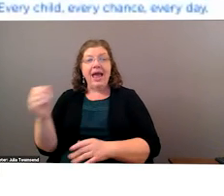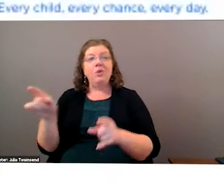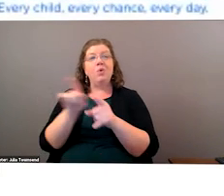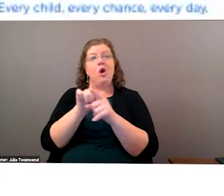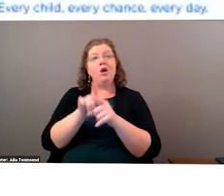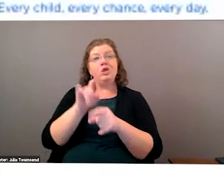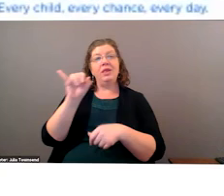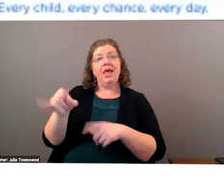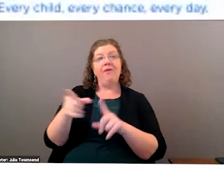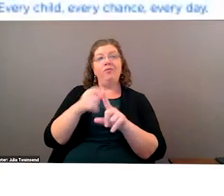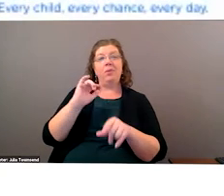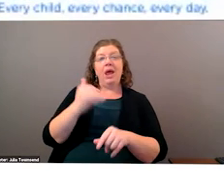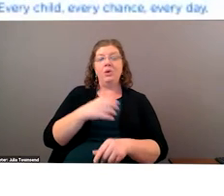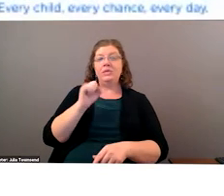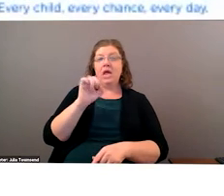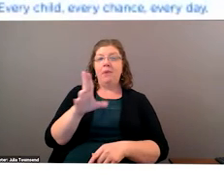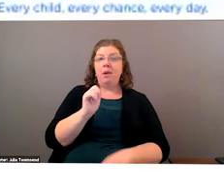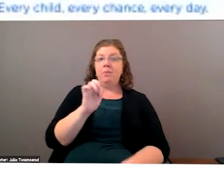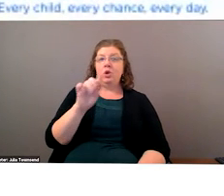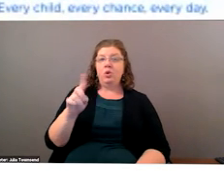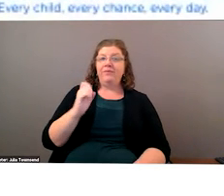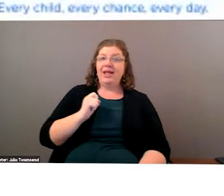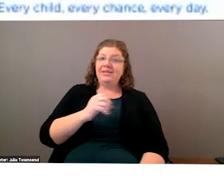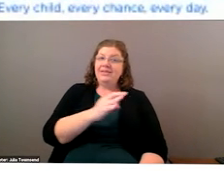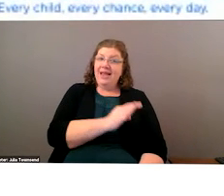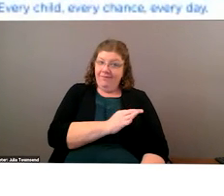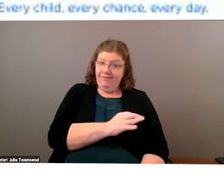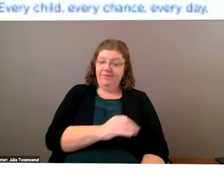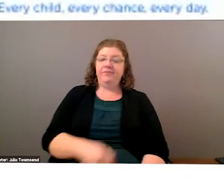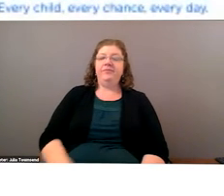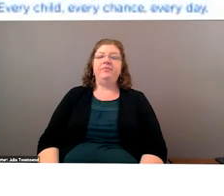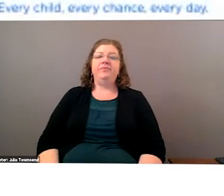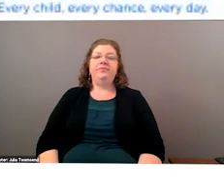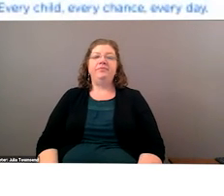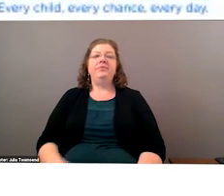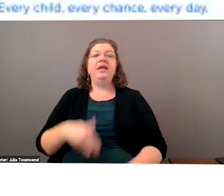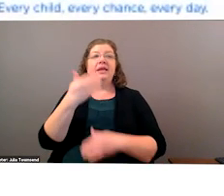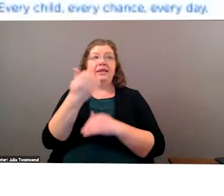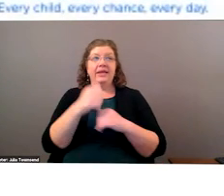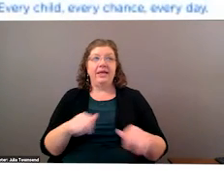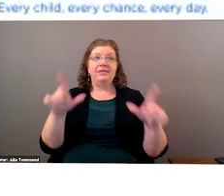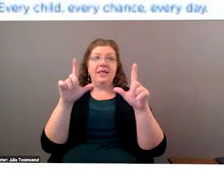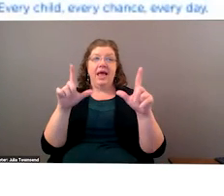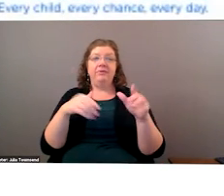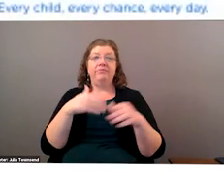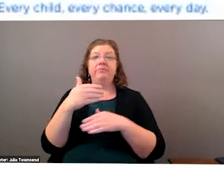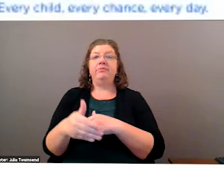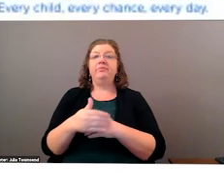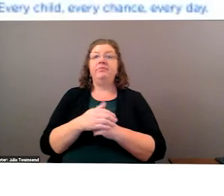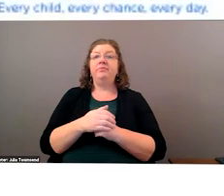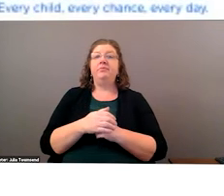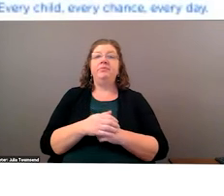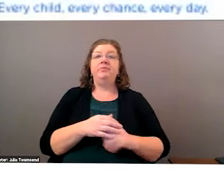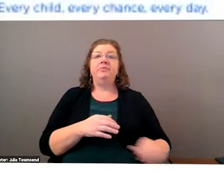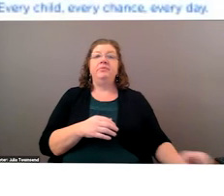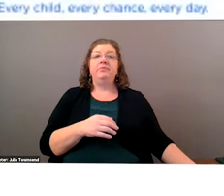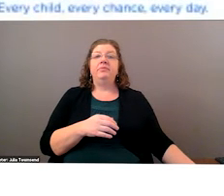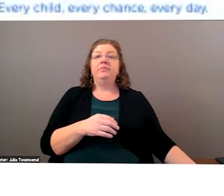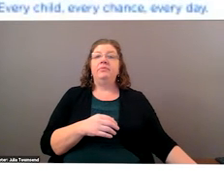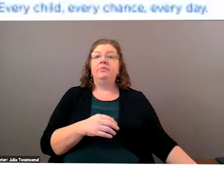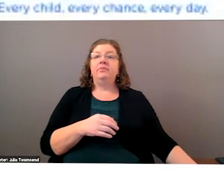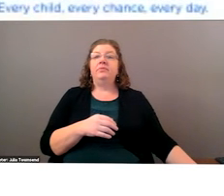también el personal de distrito brindó estos comentarios. La tercera meta que tenemos aquí